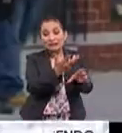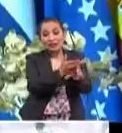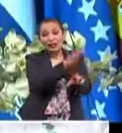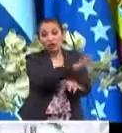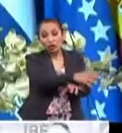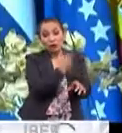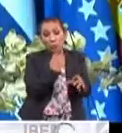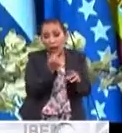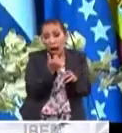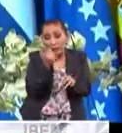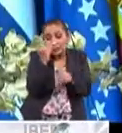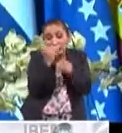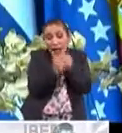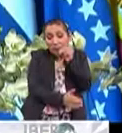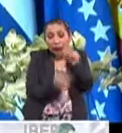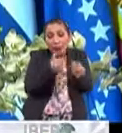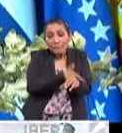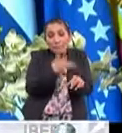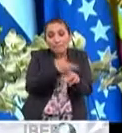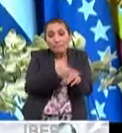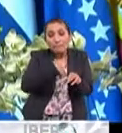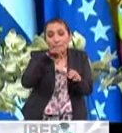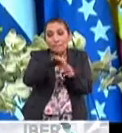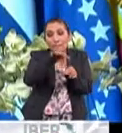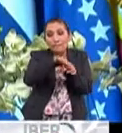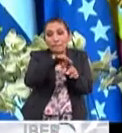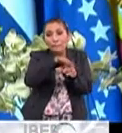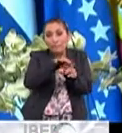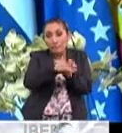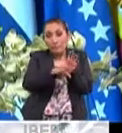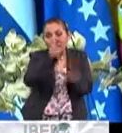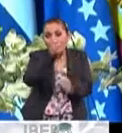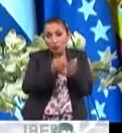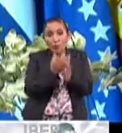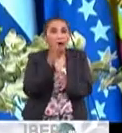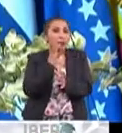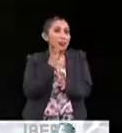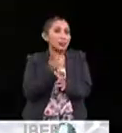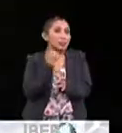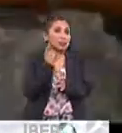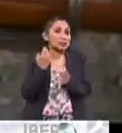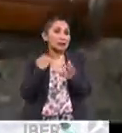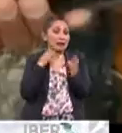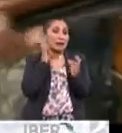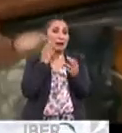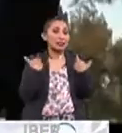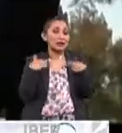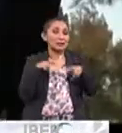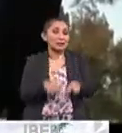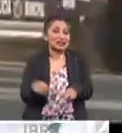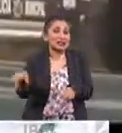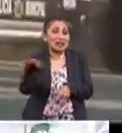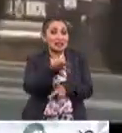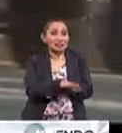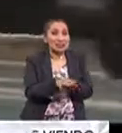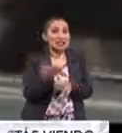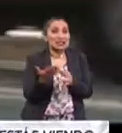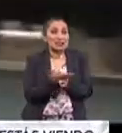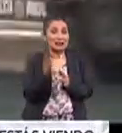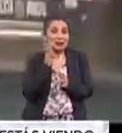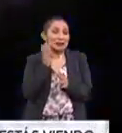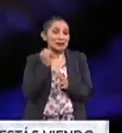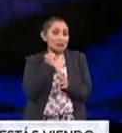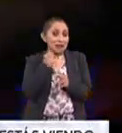está en la recta final del proceso electoral para renovar su Congreso, principalmente la Cámara de Representantes y 2/3 de la Cámara de